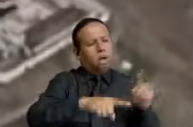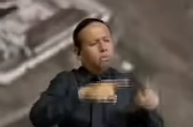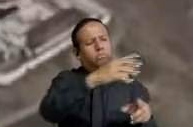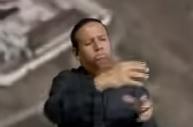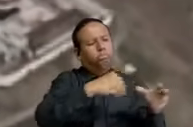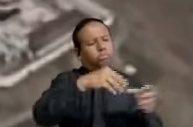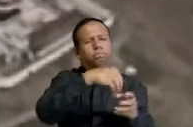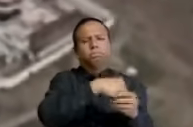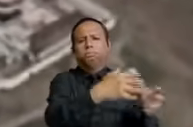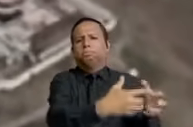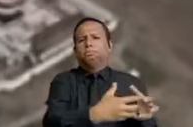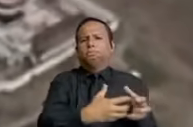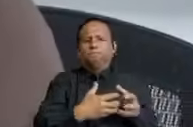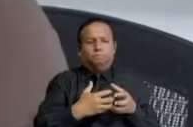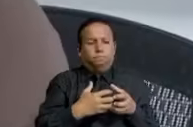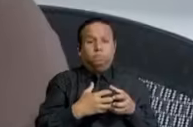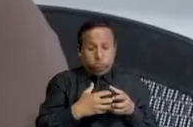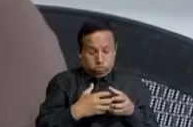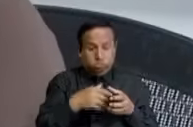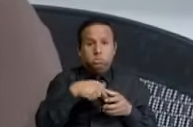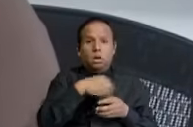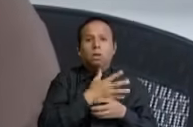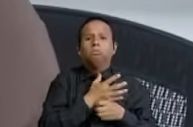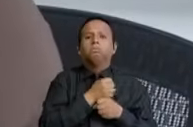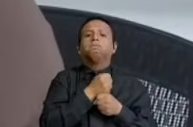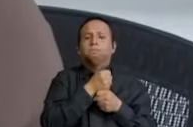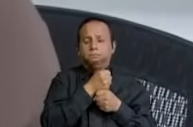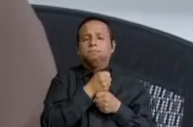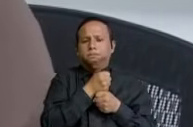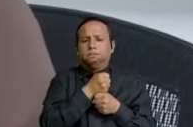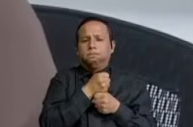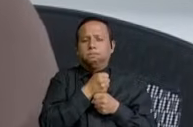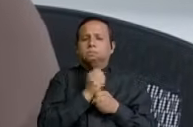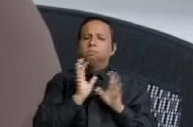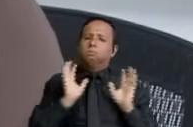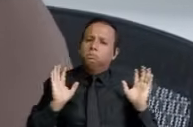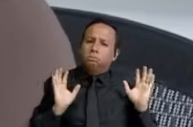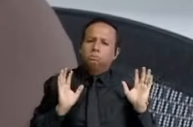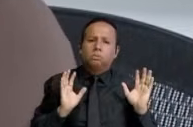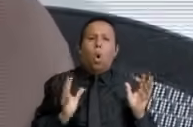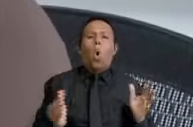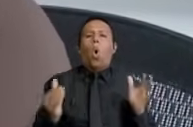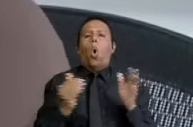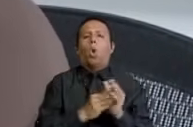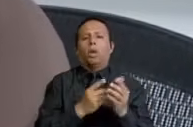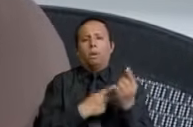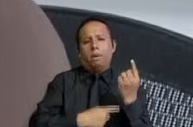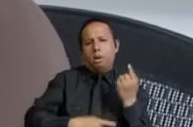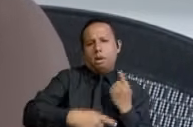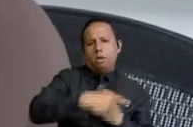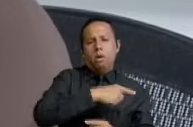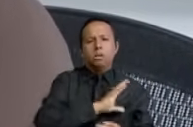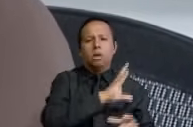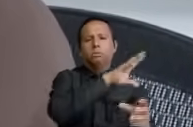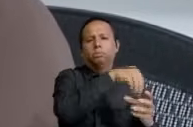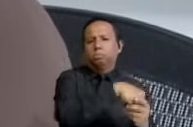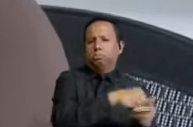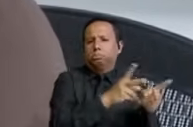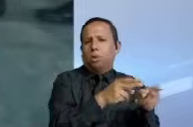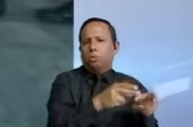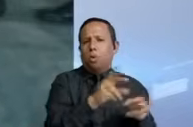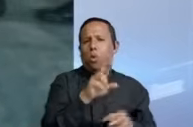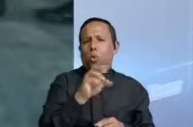ninguno les aplicarán el traslado están a buen recaudo y hoy mismo estarán retornando a la